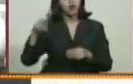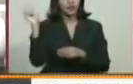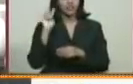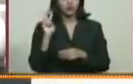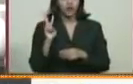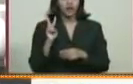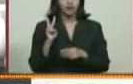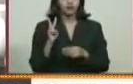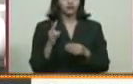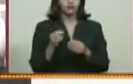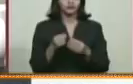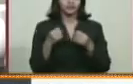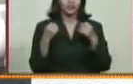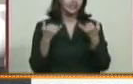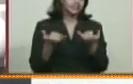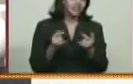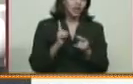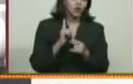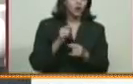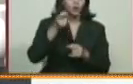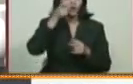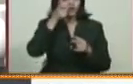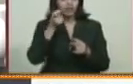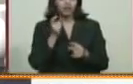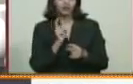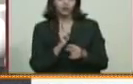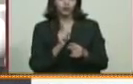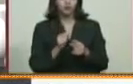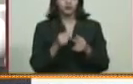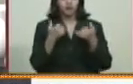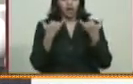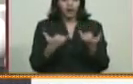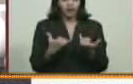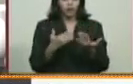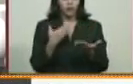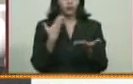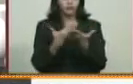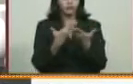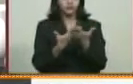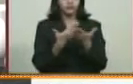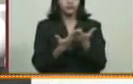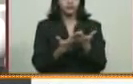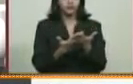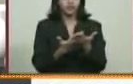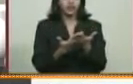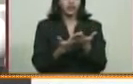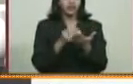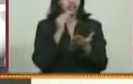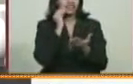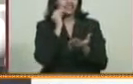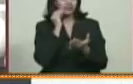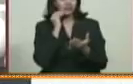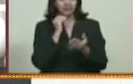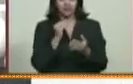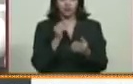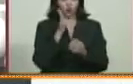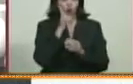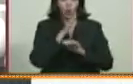como fiscal, sino como protagonista de un hecho terrible como el que